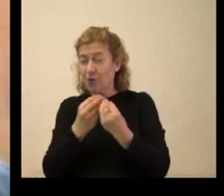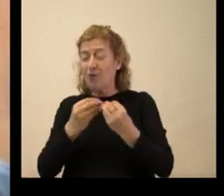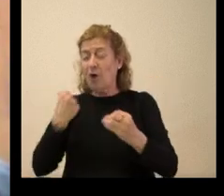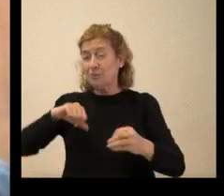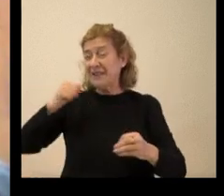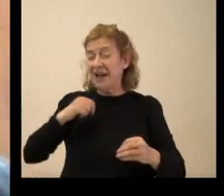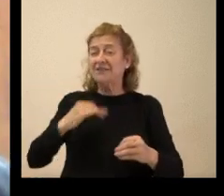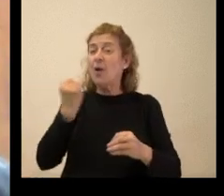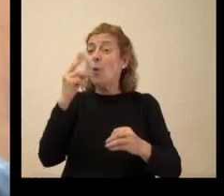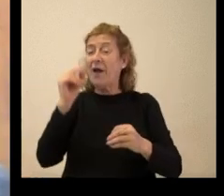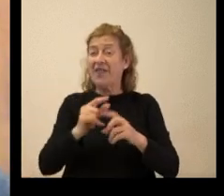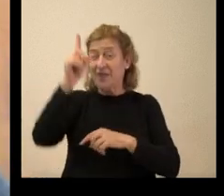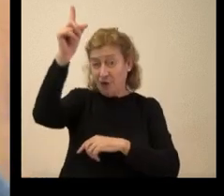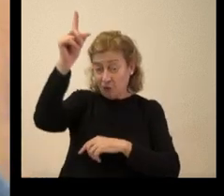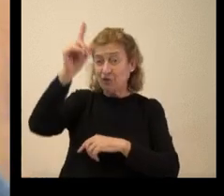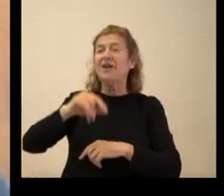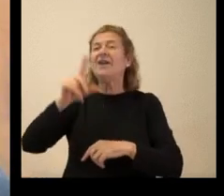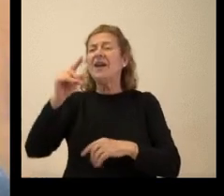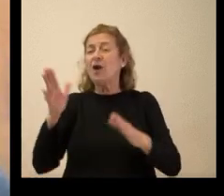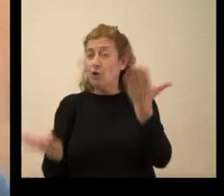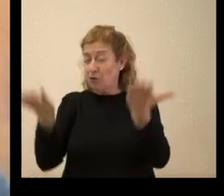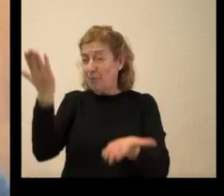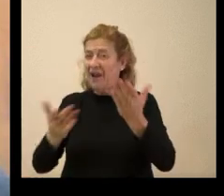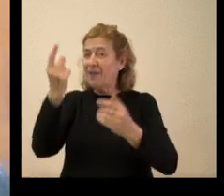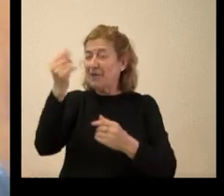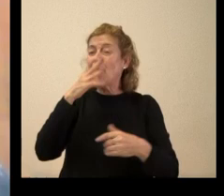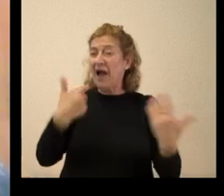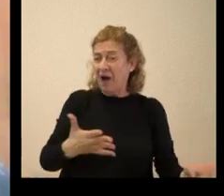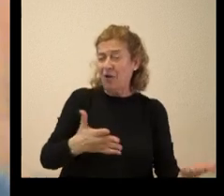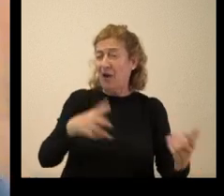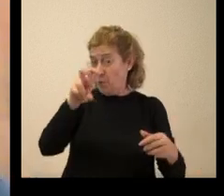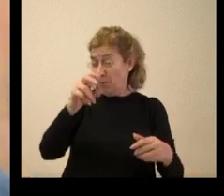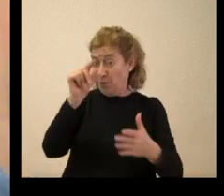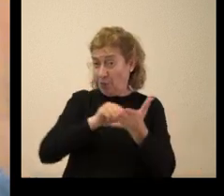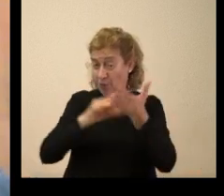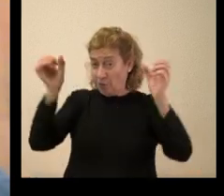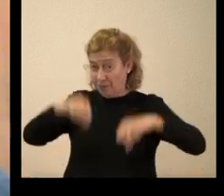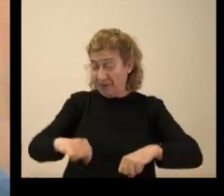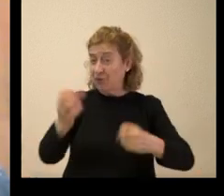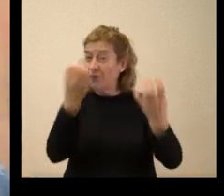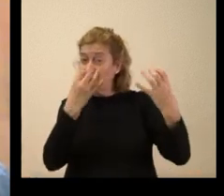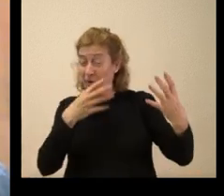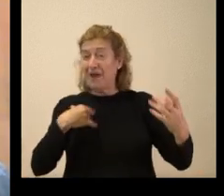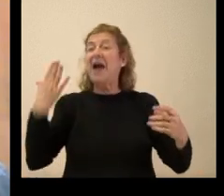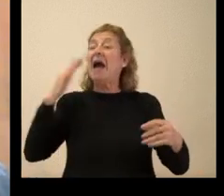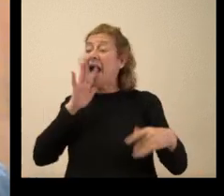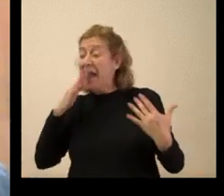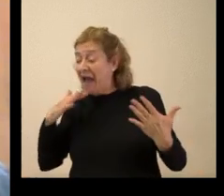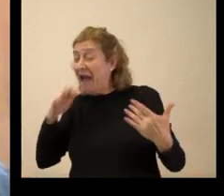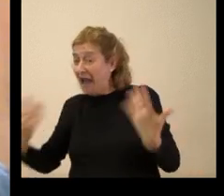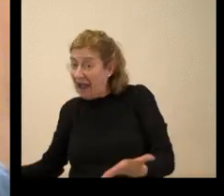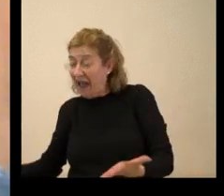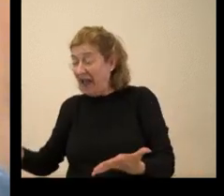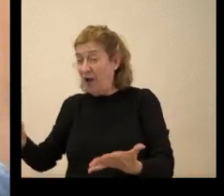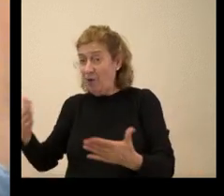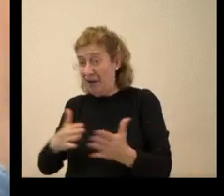caso comparadas las cifras actuales de este nuevo convenio que nos que nos informan respecto al que está en vigor ahora mismo están